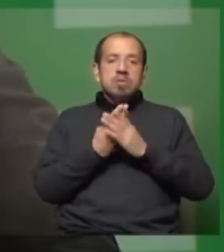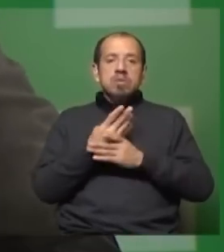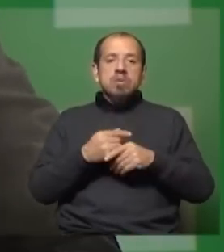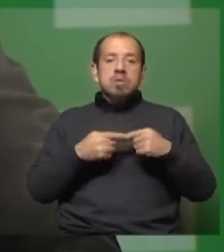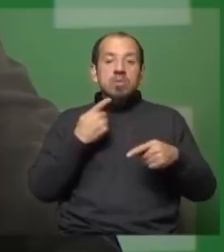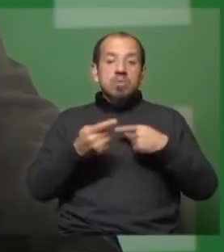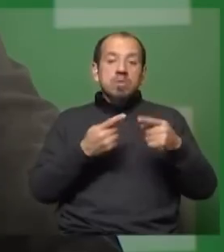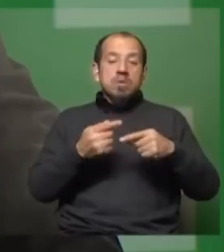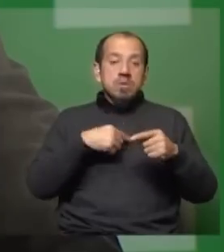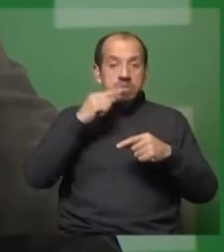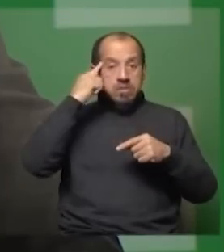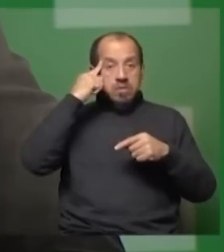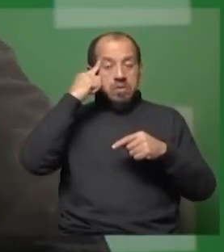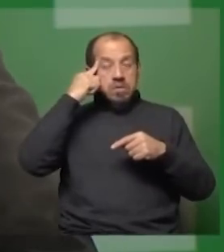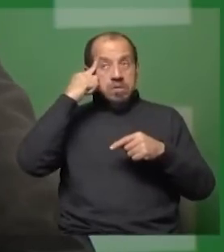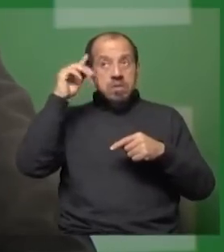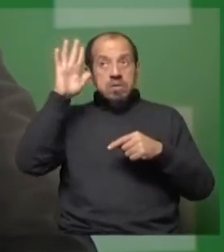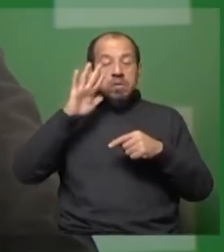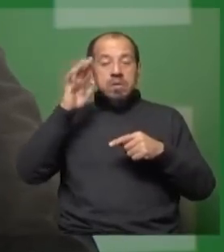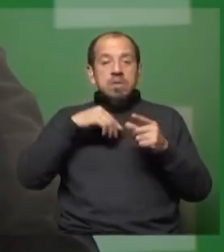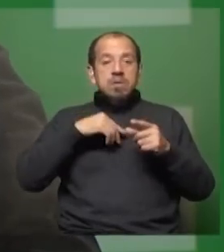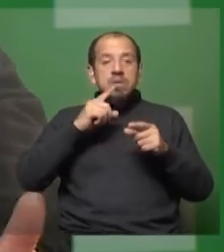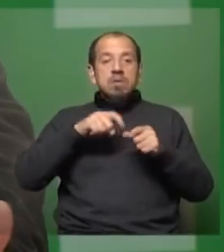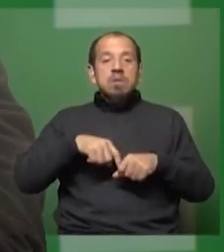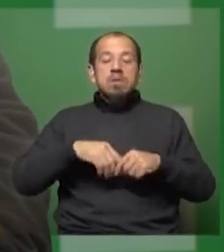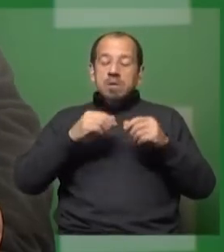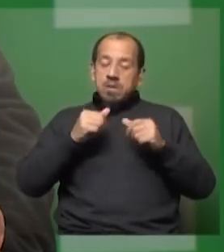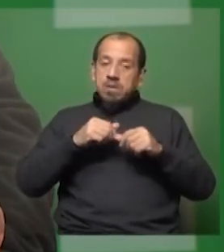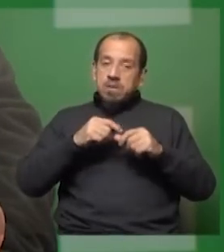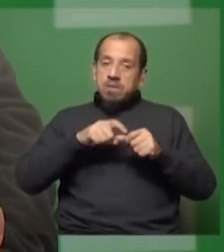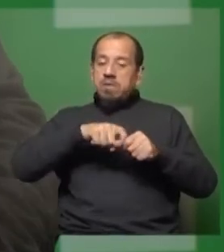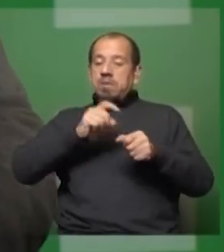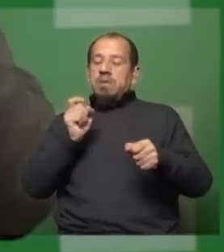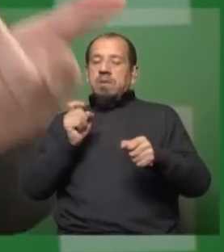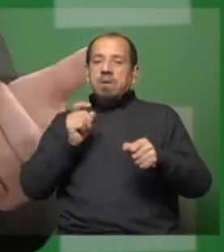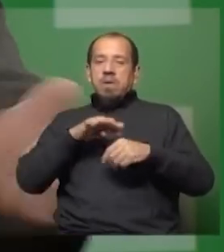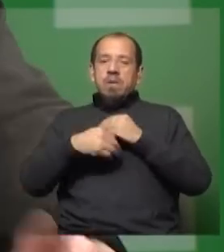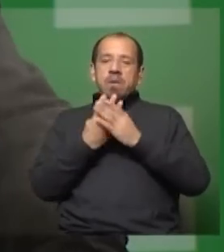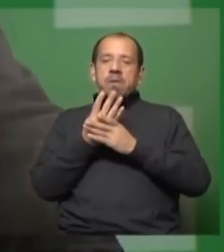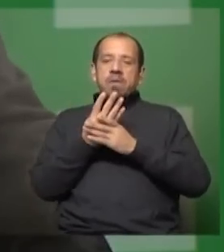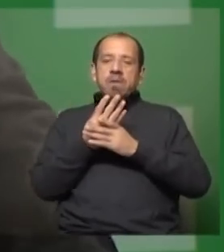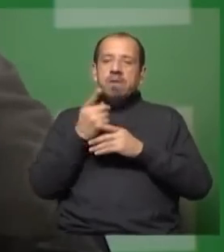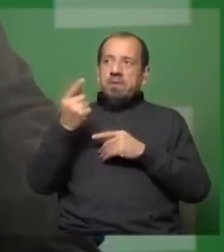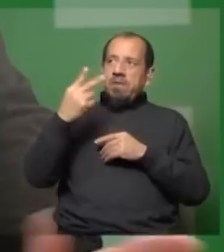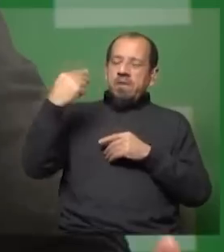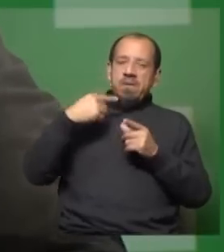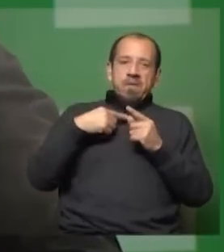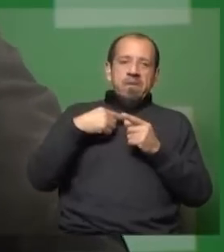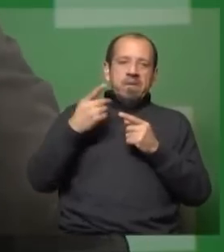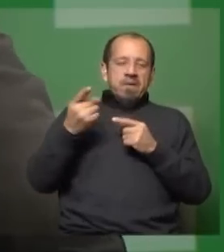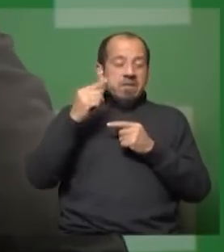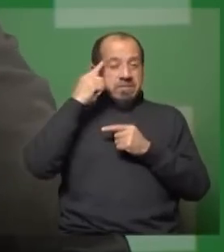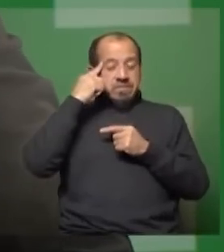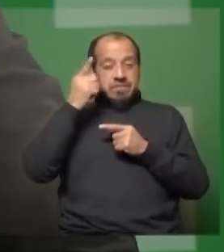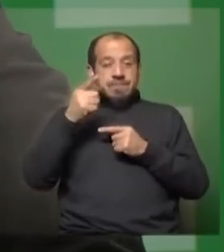seguir creyendo que si nos abrimos del mercosur en primer lugar alguien nos va a dar pelota afuera y yo no sé si no escucharon